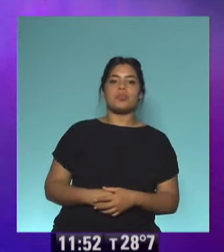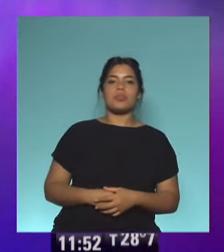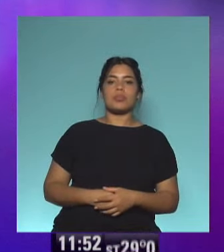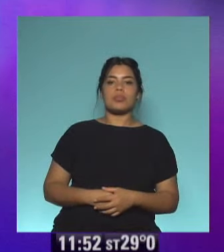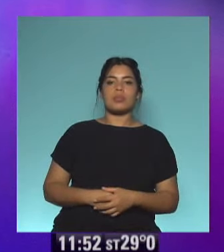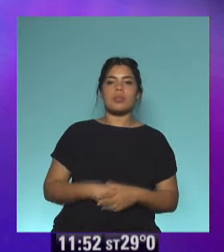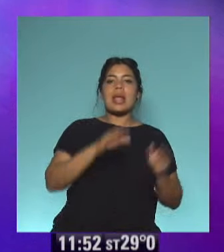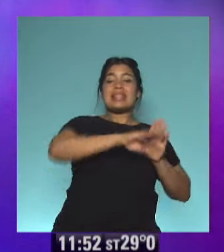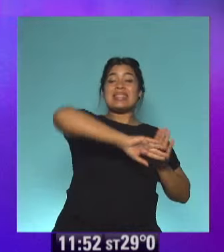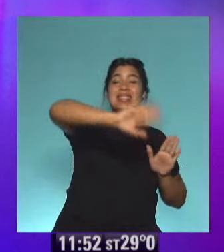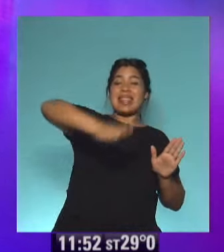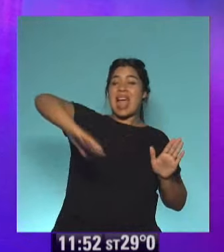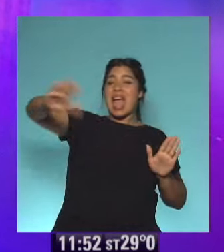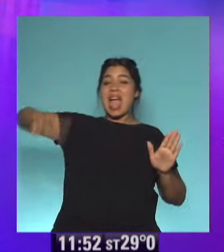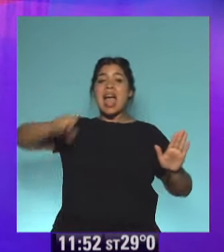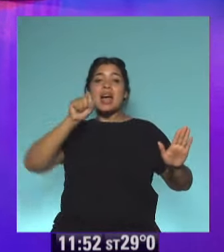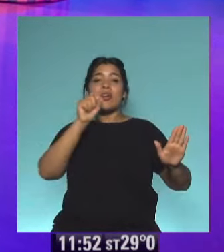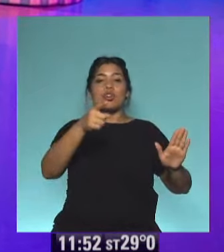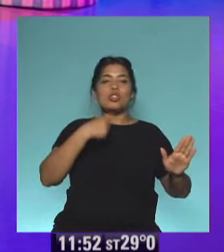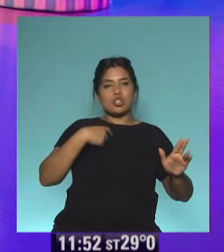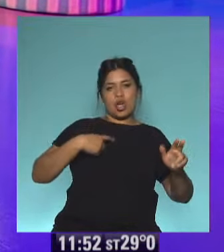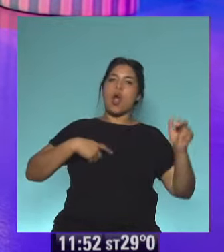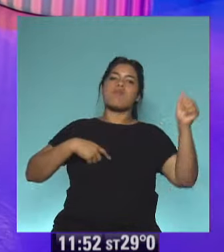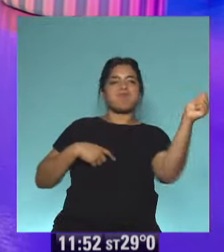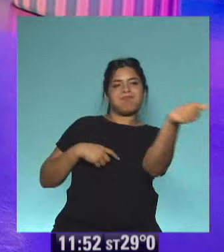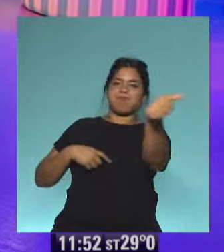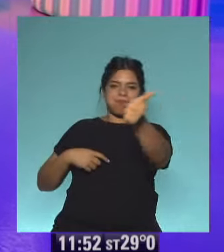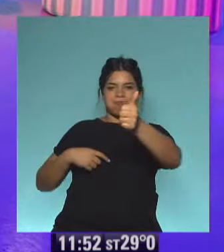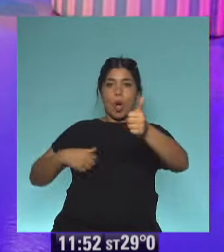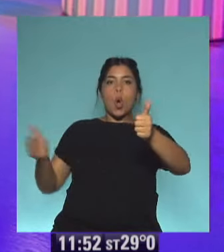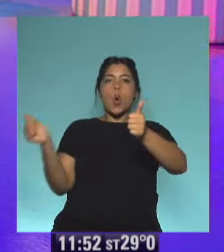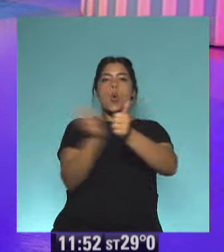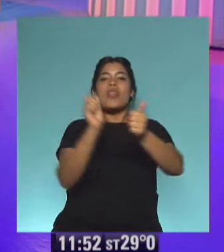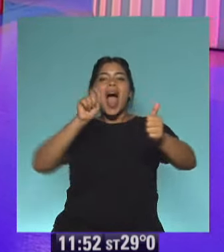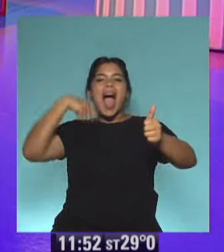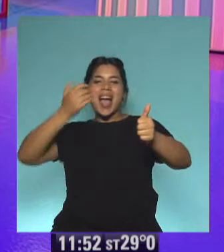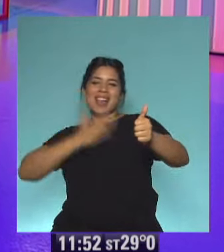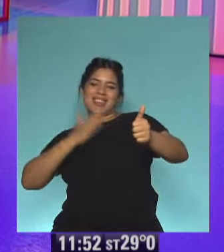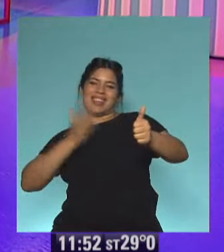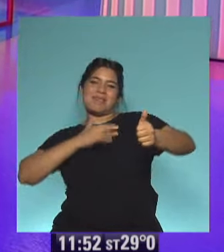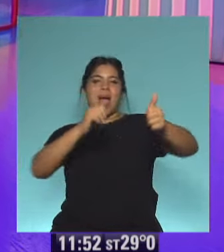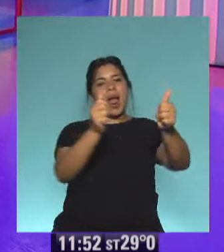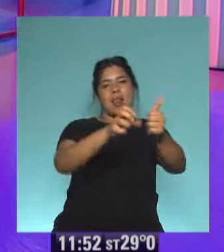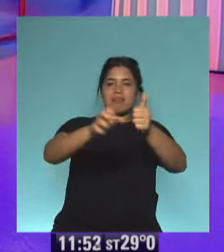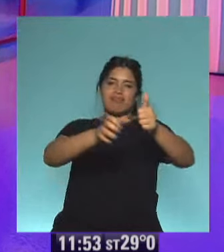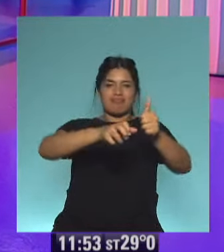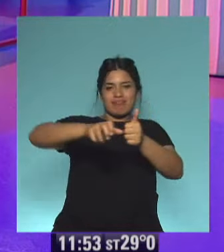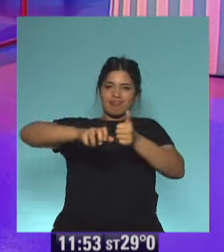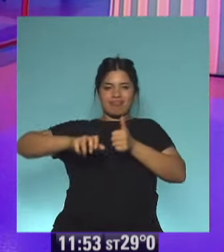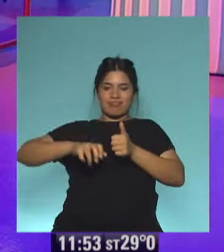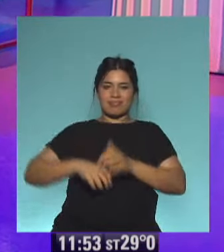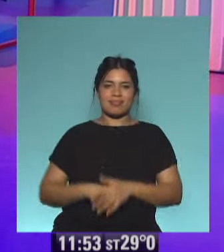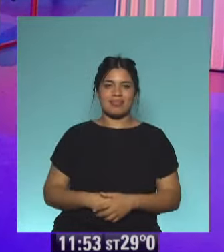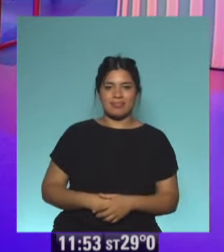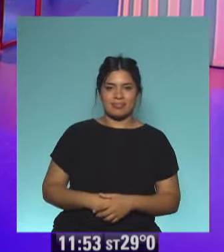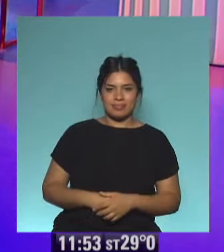Del cerro yo vengo con mi Vicuñita. Del cerro yo vengo con mi